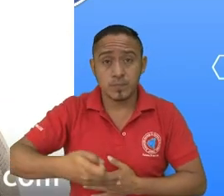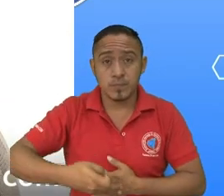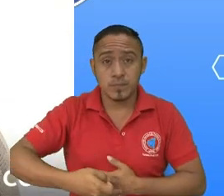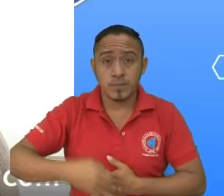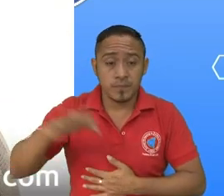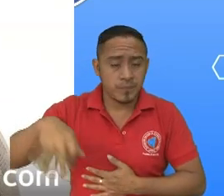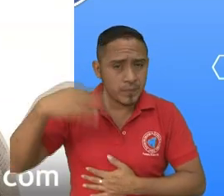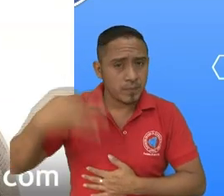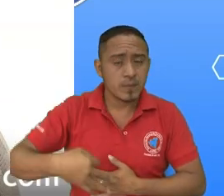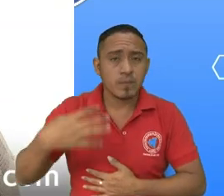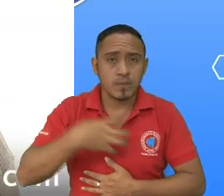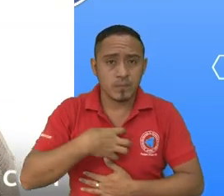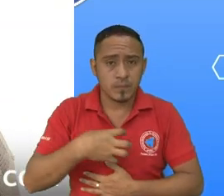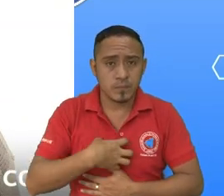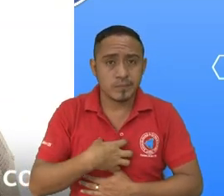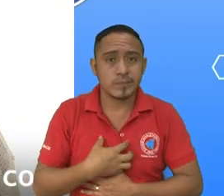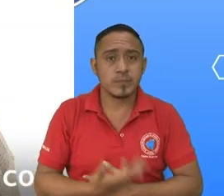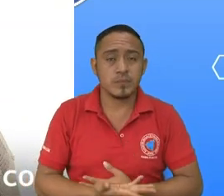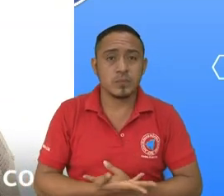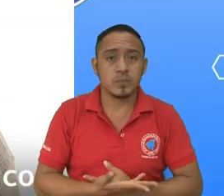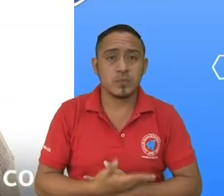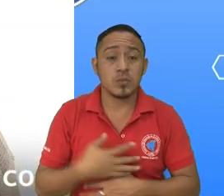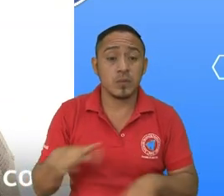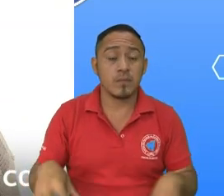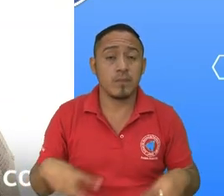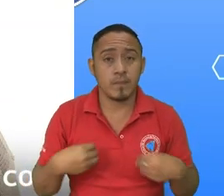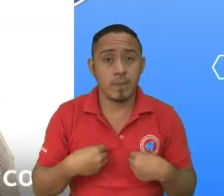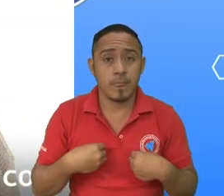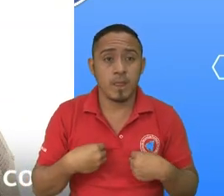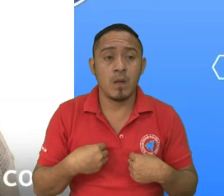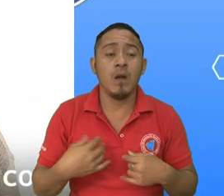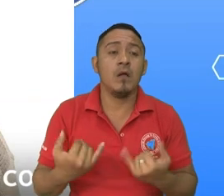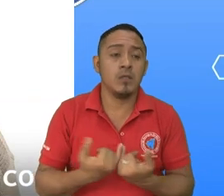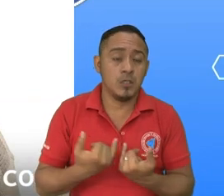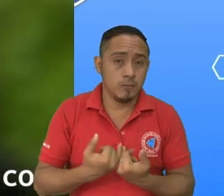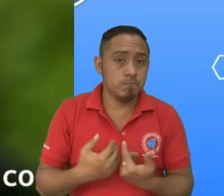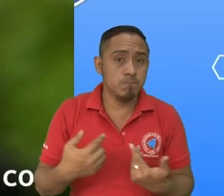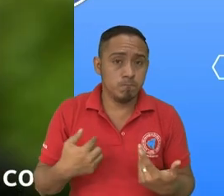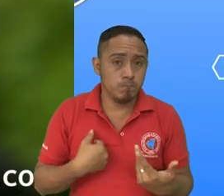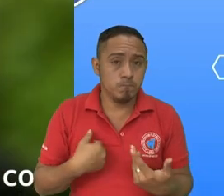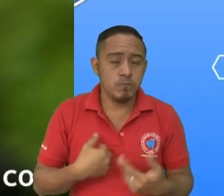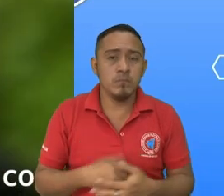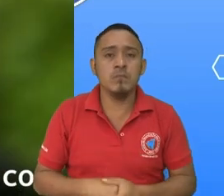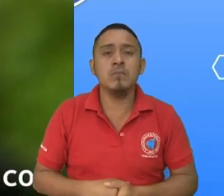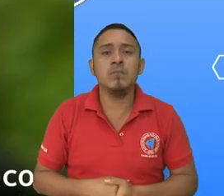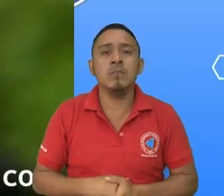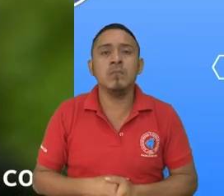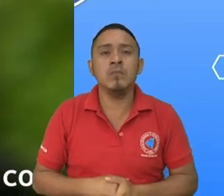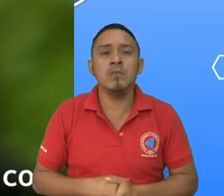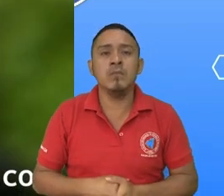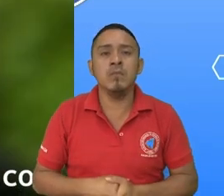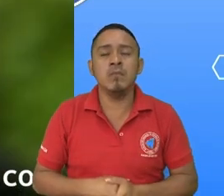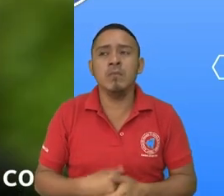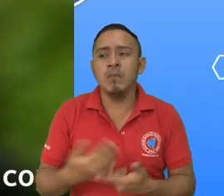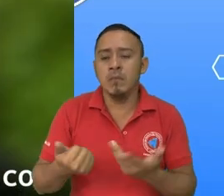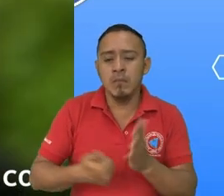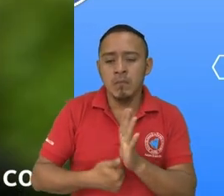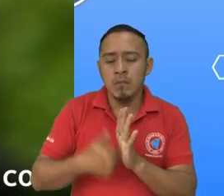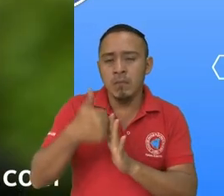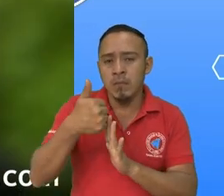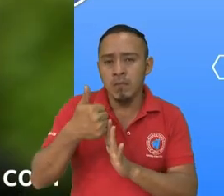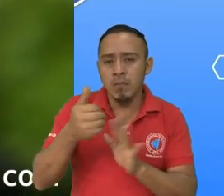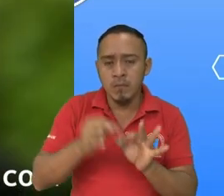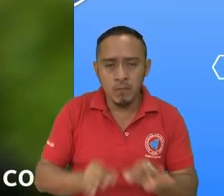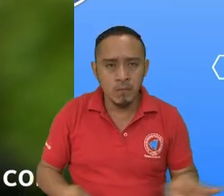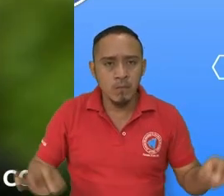ser seguro de lo que uno es, aceptarse como un tal es. Como la autoestima es